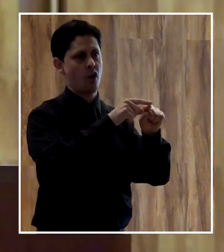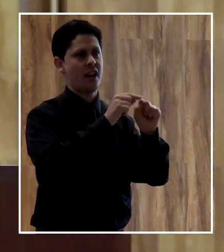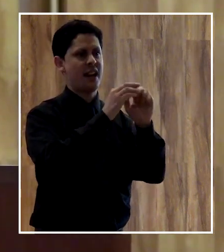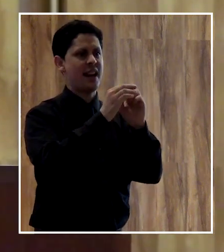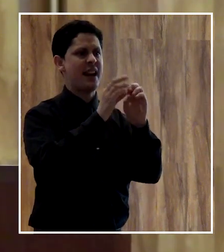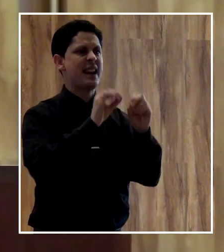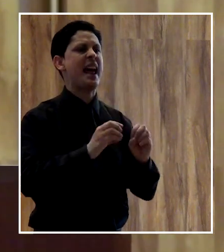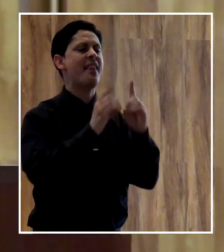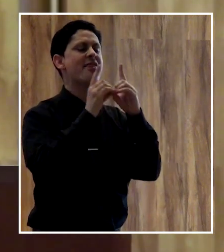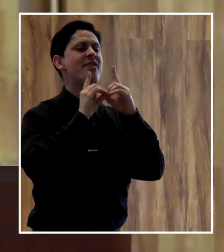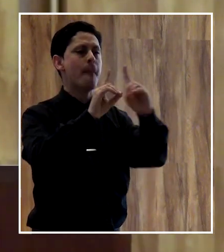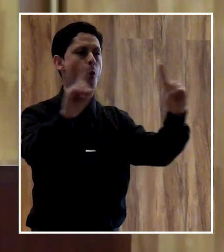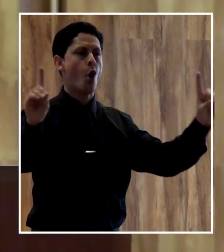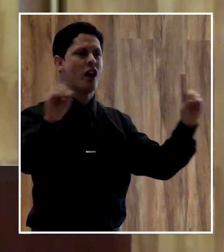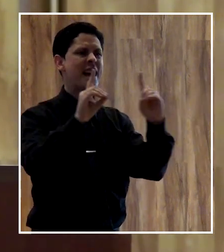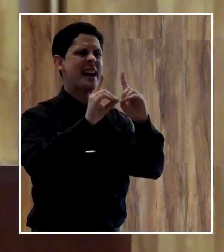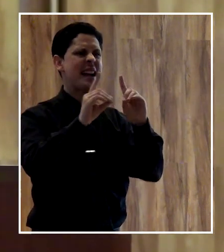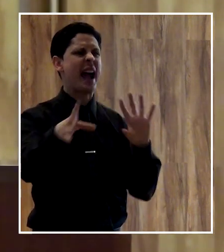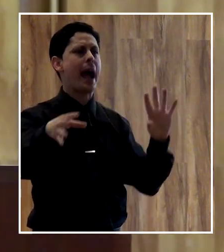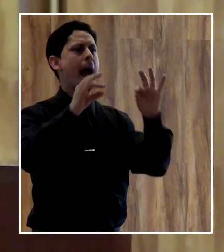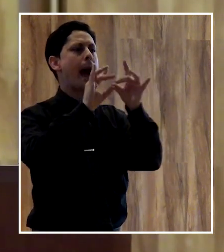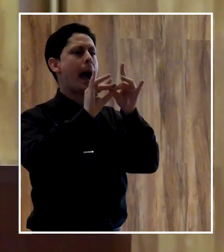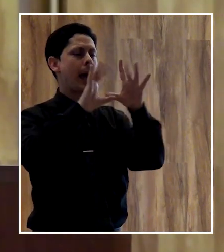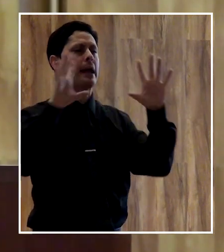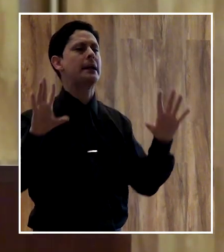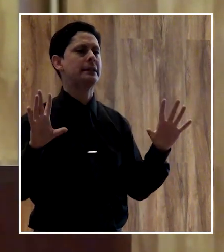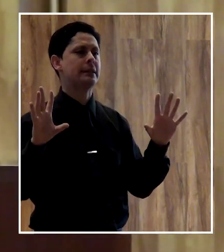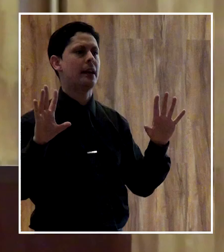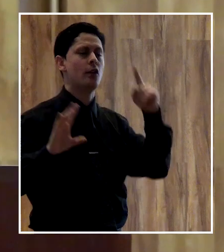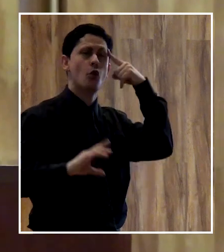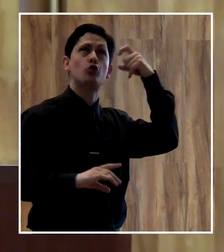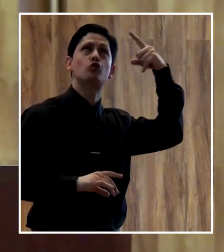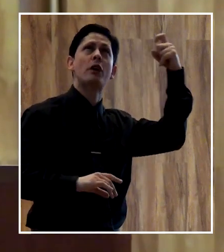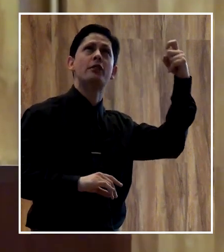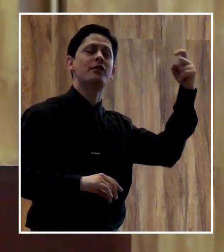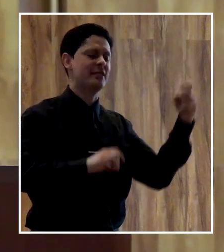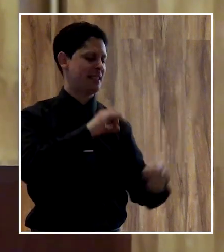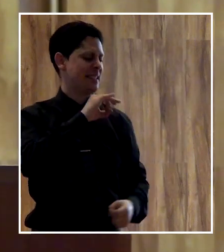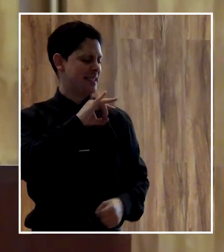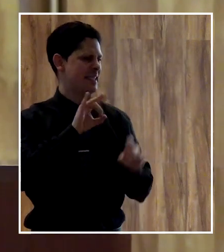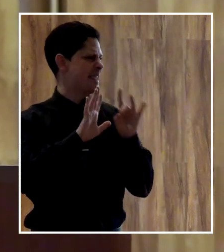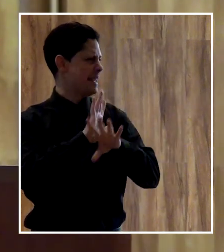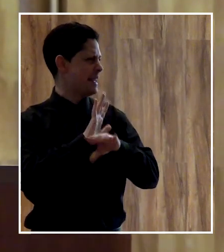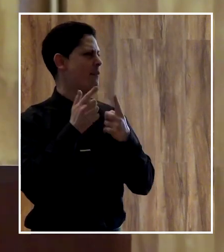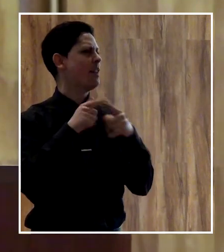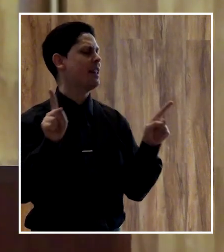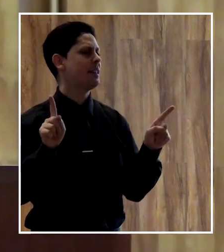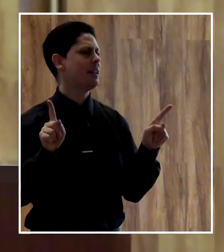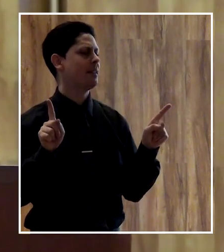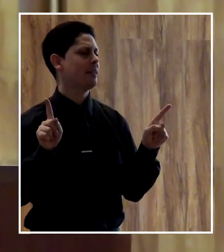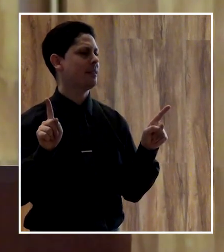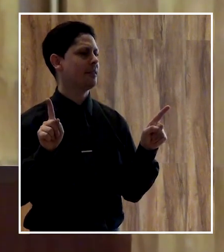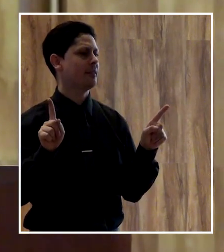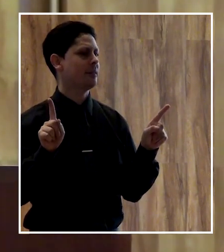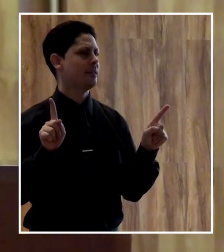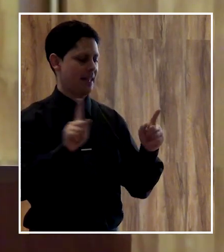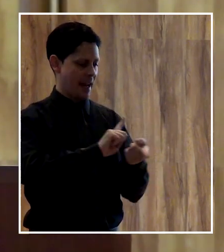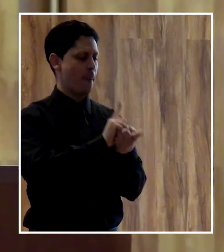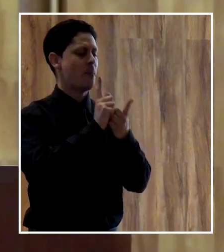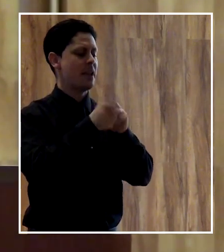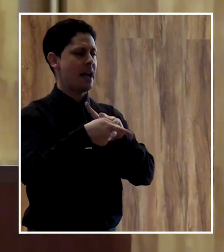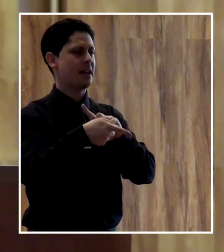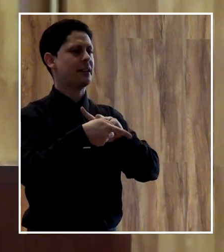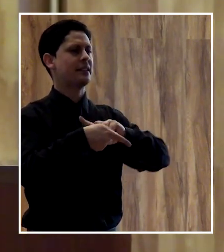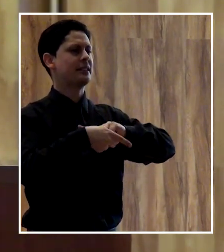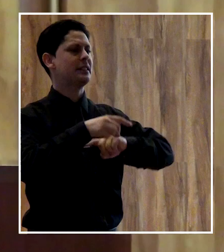democracia, en especial con el sueño de un Chile distinto que muchos de ellos en ese